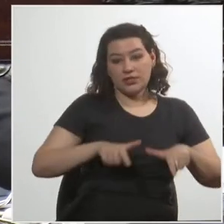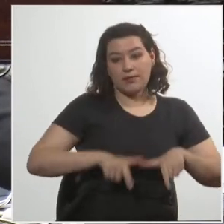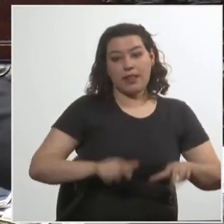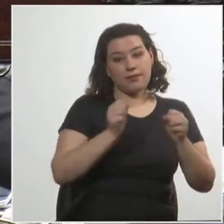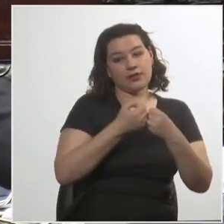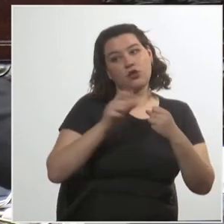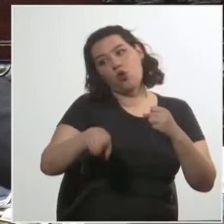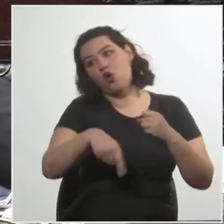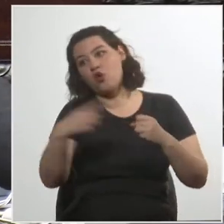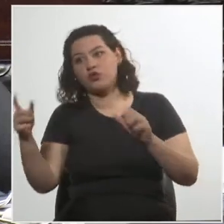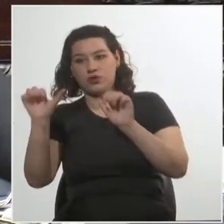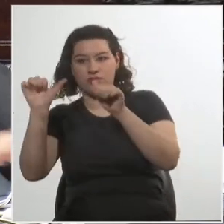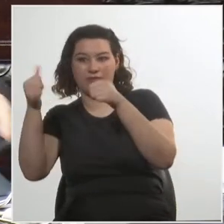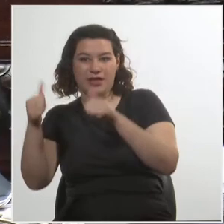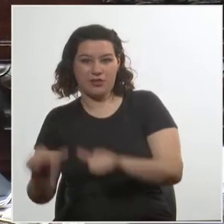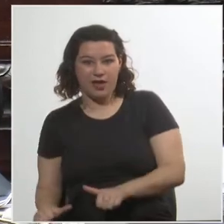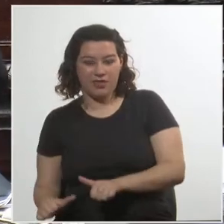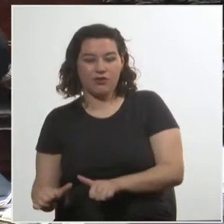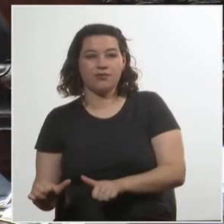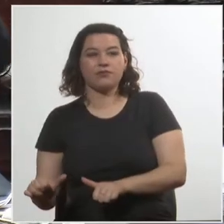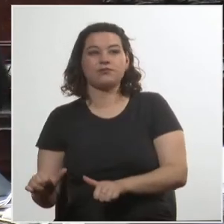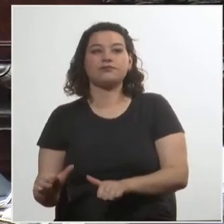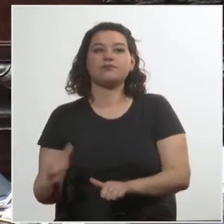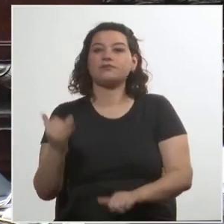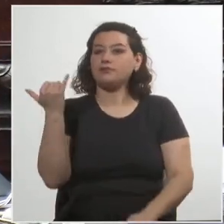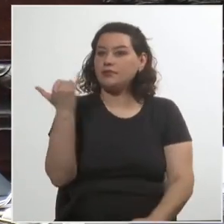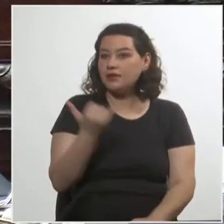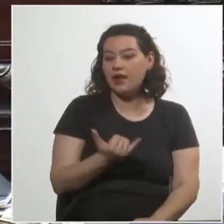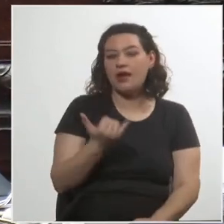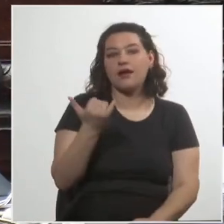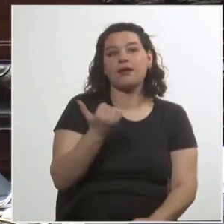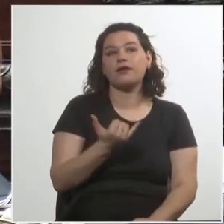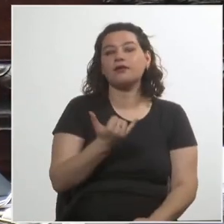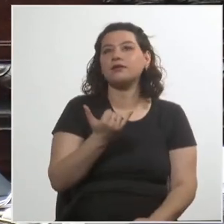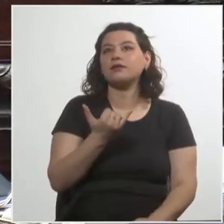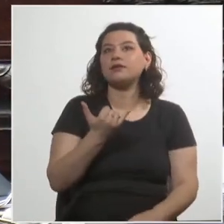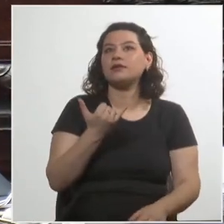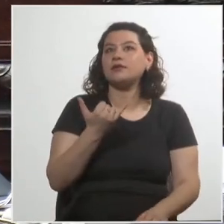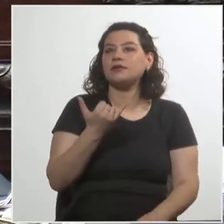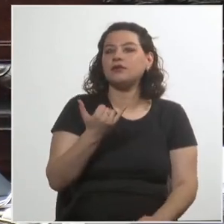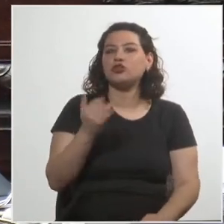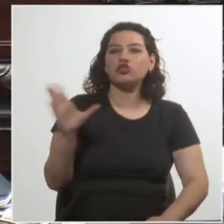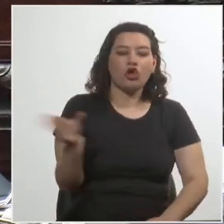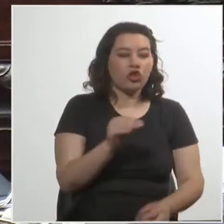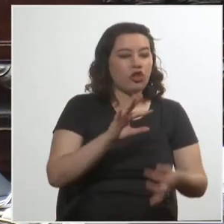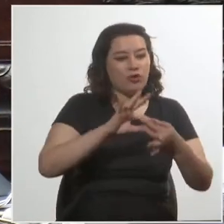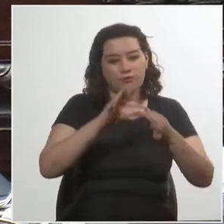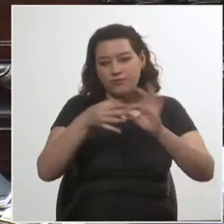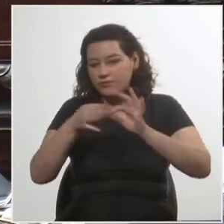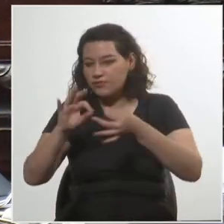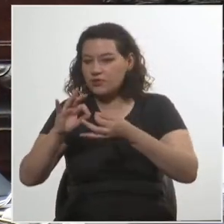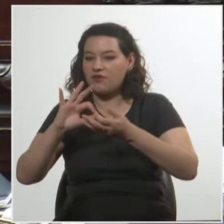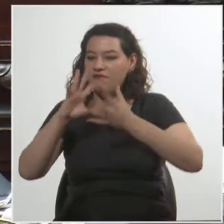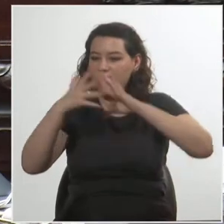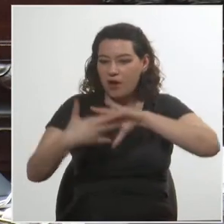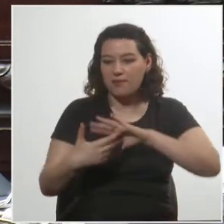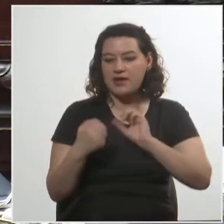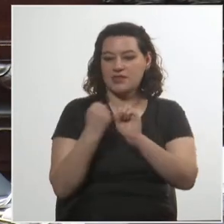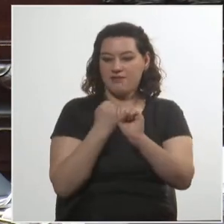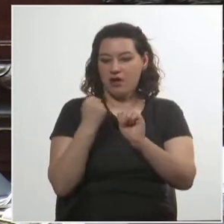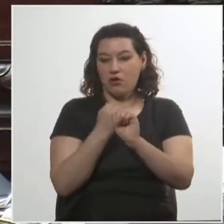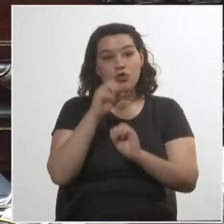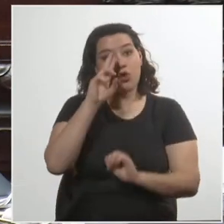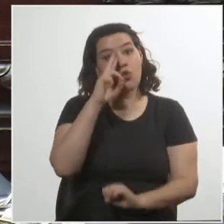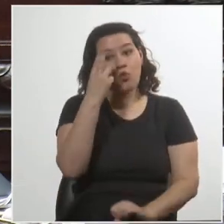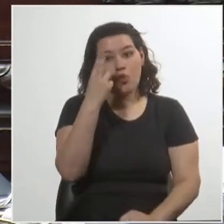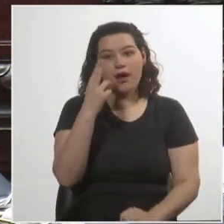otro de Maldonado del Instituto Nacional de colonización por tanto hay un concepto vinculado a un modelo de país muy arraigado en el interior de la república